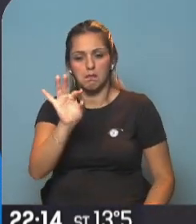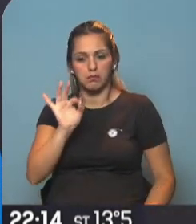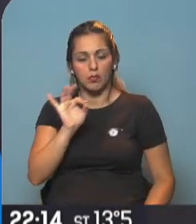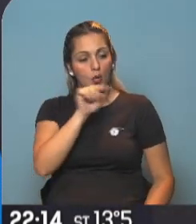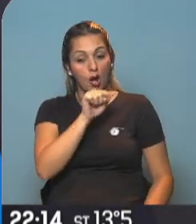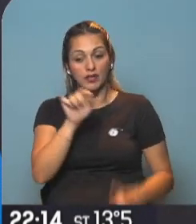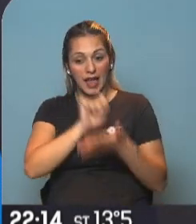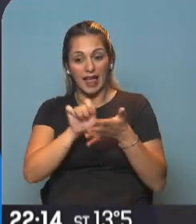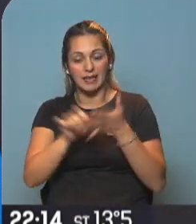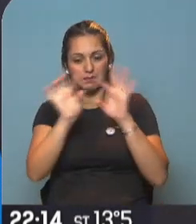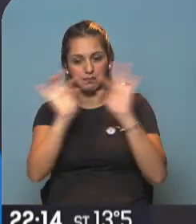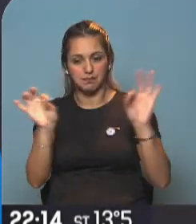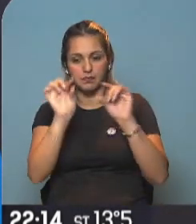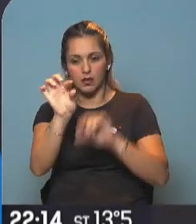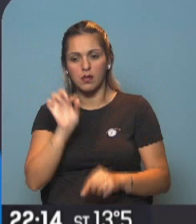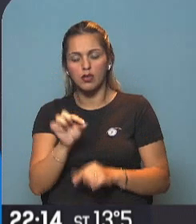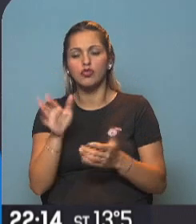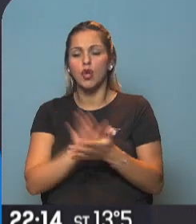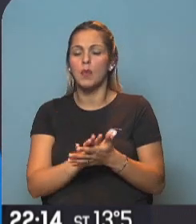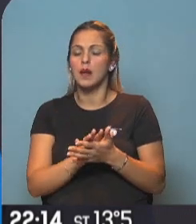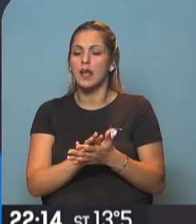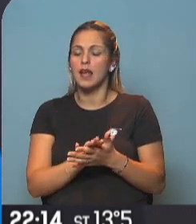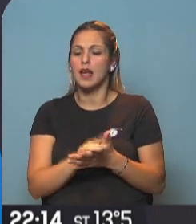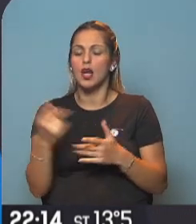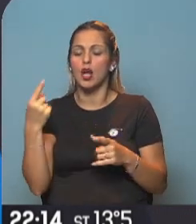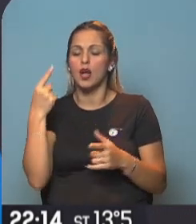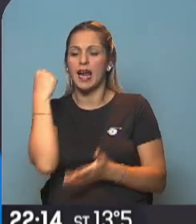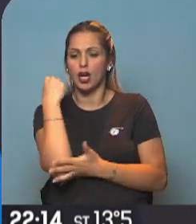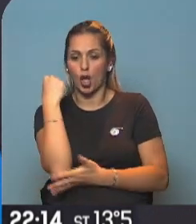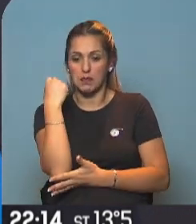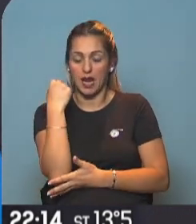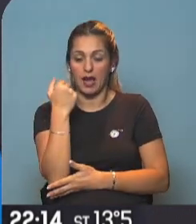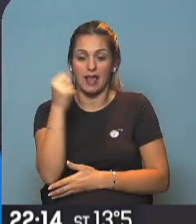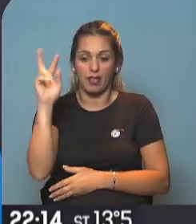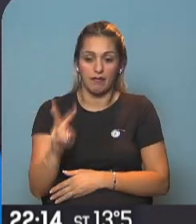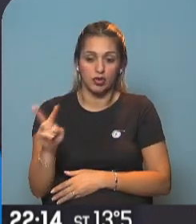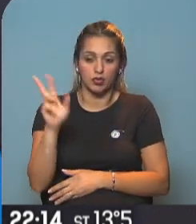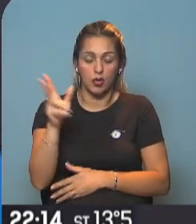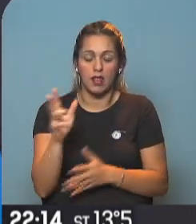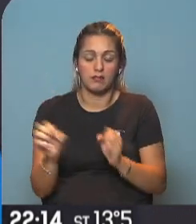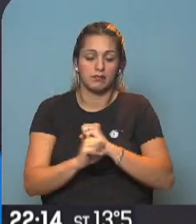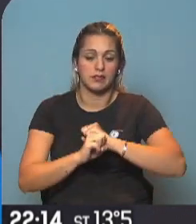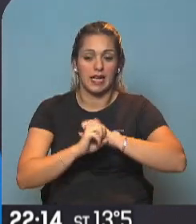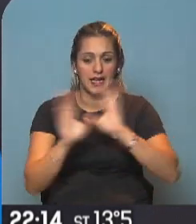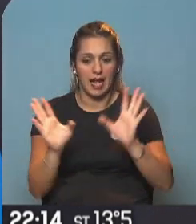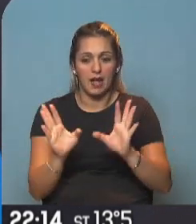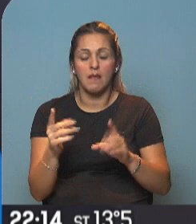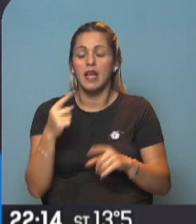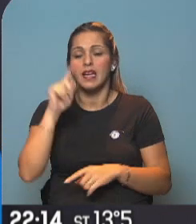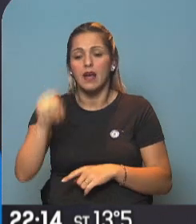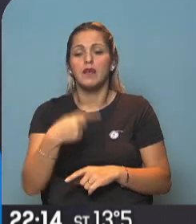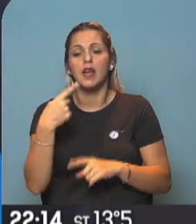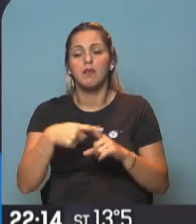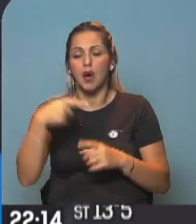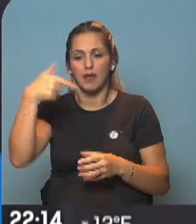vos que me pareció interesante, que es el peso que tiene en una economía del caos, como es la economía venezolana, gestionada a partir de la renta petrolera, que es casi